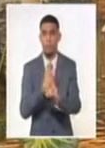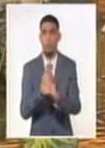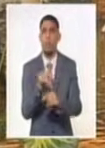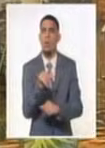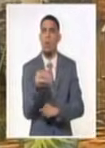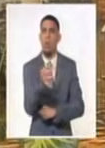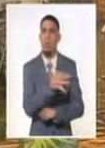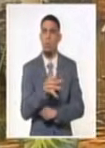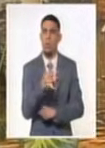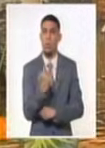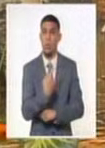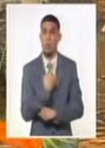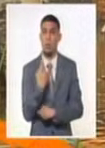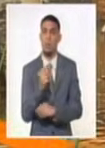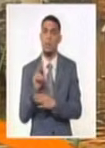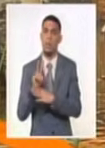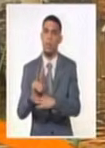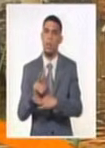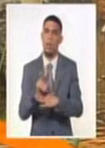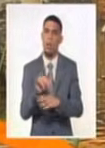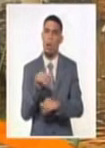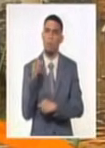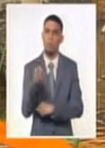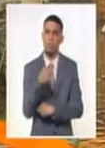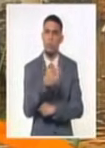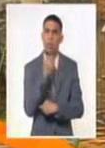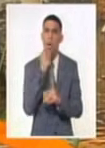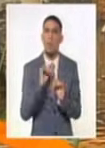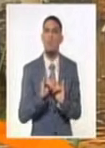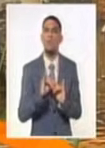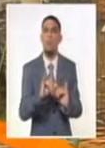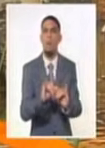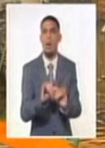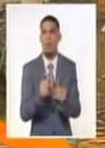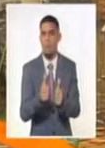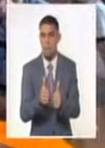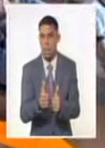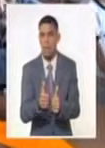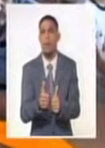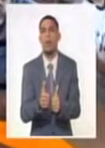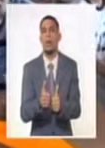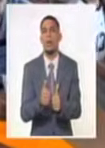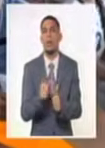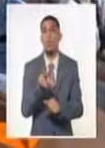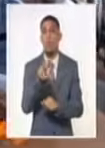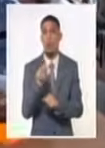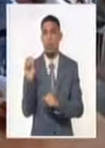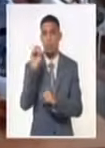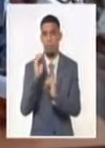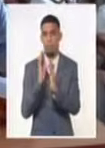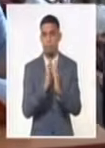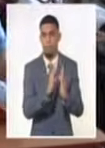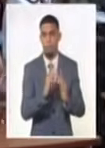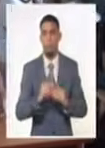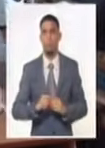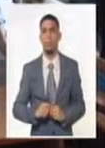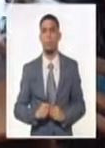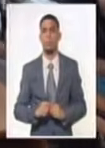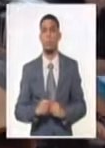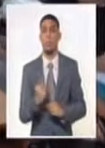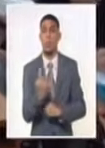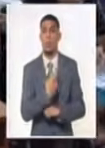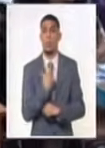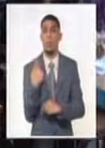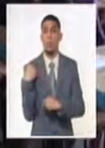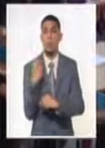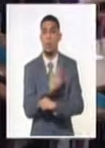los municipios para realmente poder informarle correctamente y adecuadamente todas las medidas que estamos tomando. Nosotros indiscutiblemente pasamos a un curso,